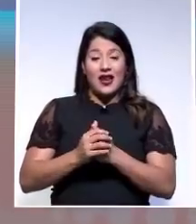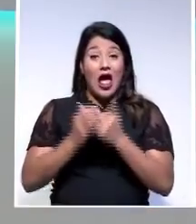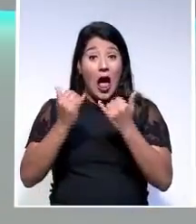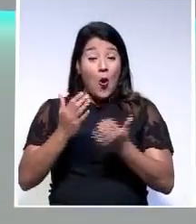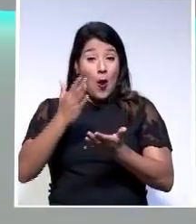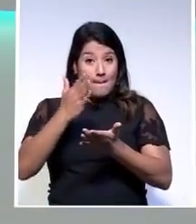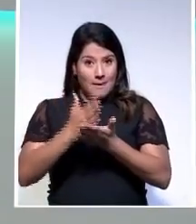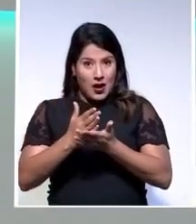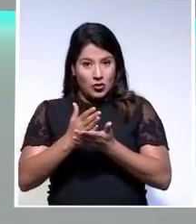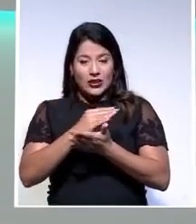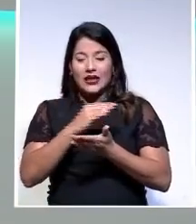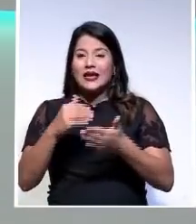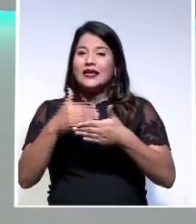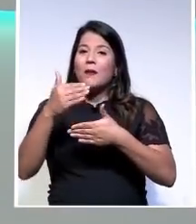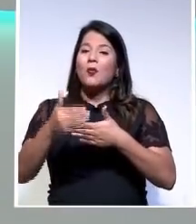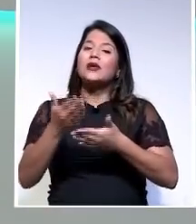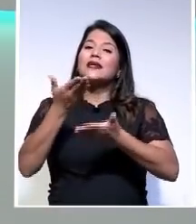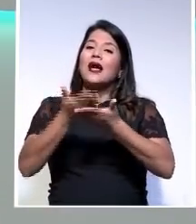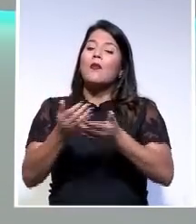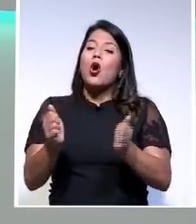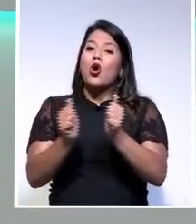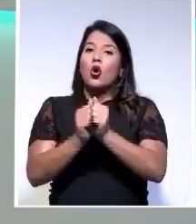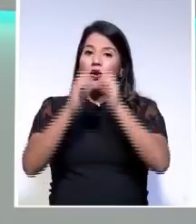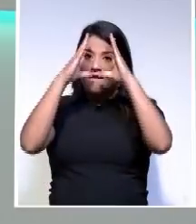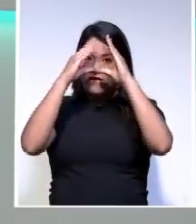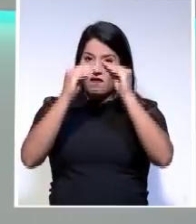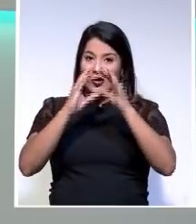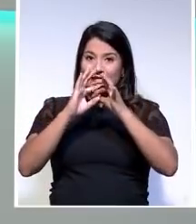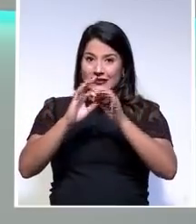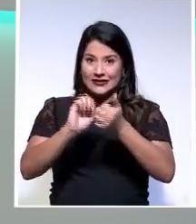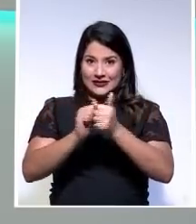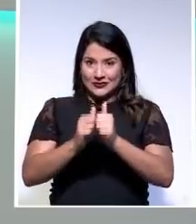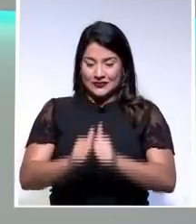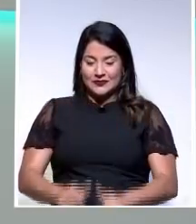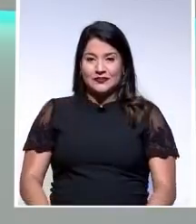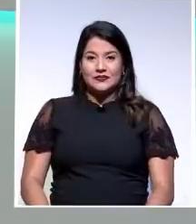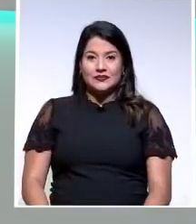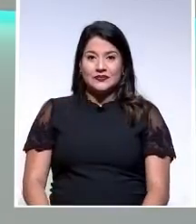Nos vamos a una pausa y volvemos con toda la información deportiva.